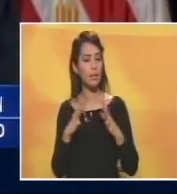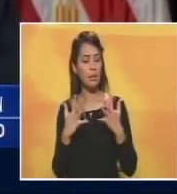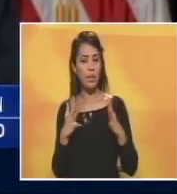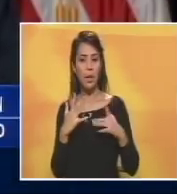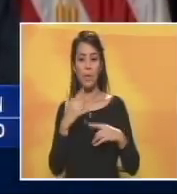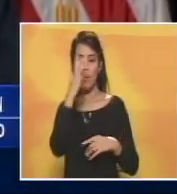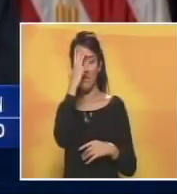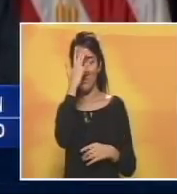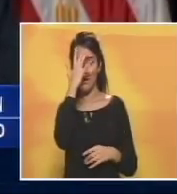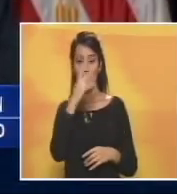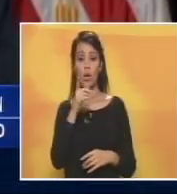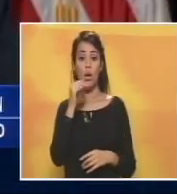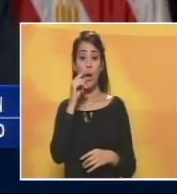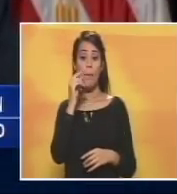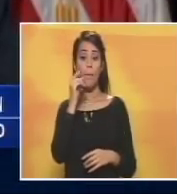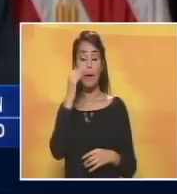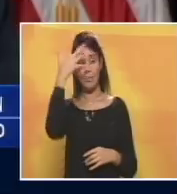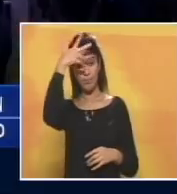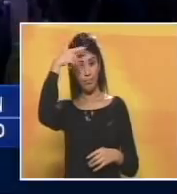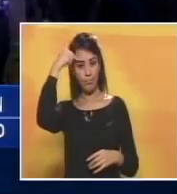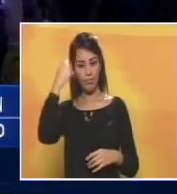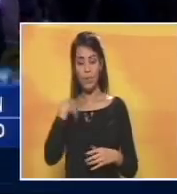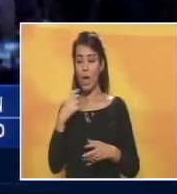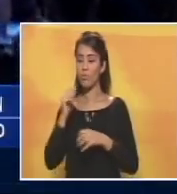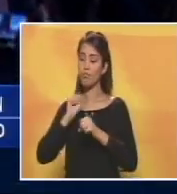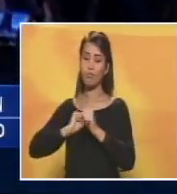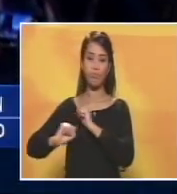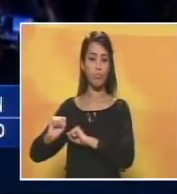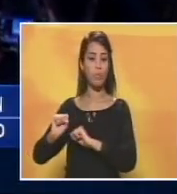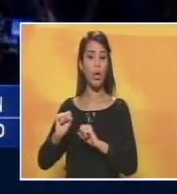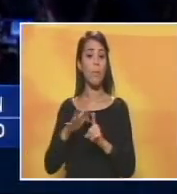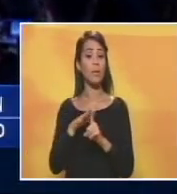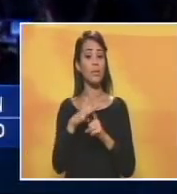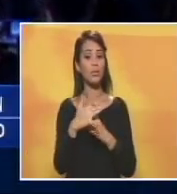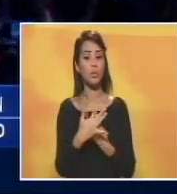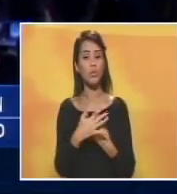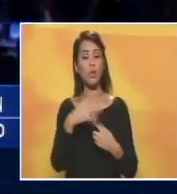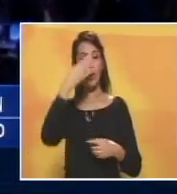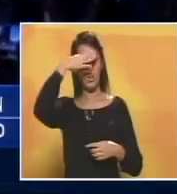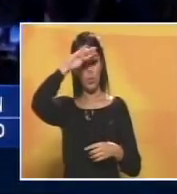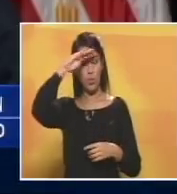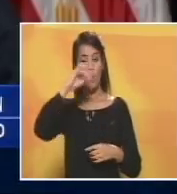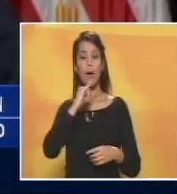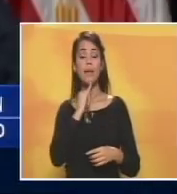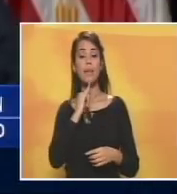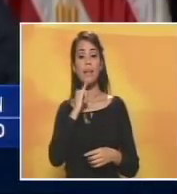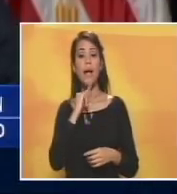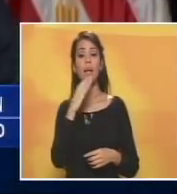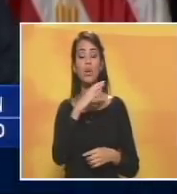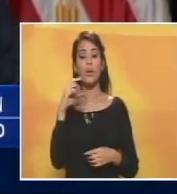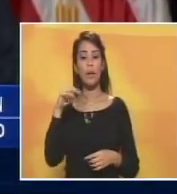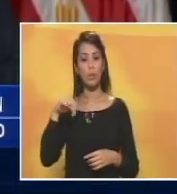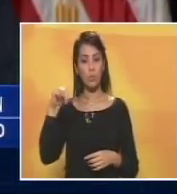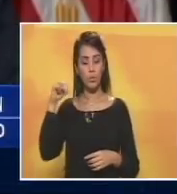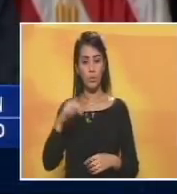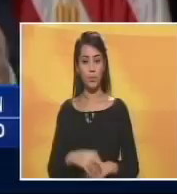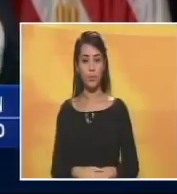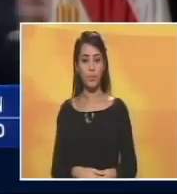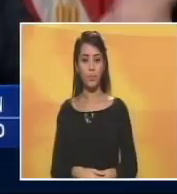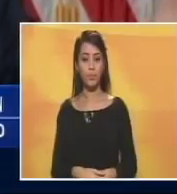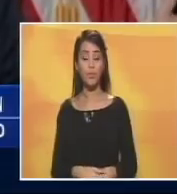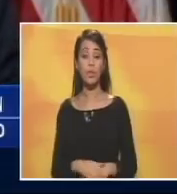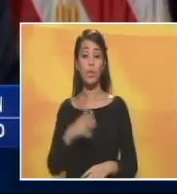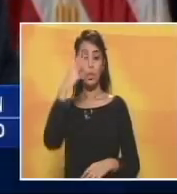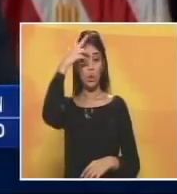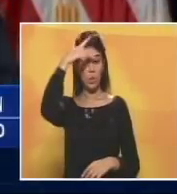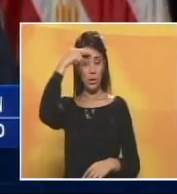en febrero, el mandatario además rechazó las situaciones por las que atraviesan Cuba, Irán y Corea del Norte. Previo al evento,